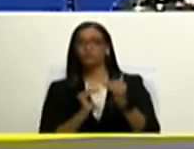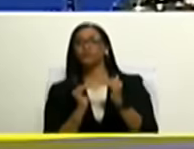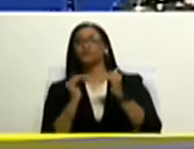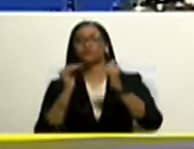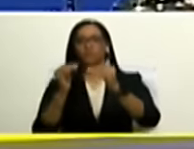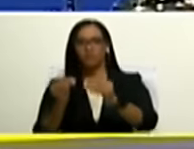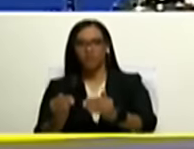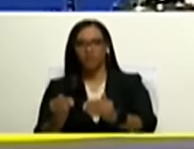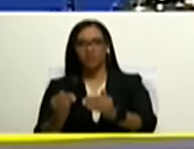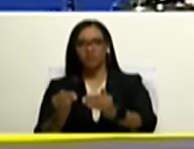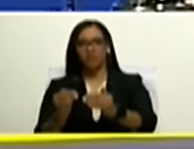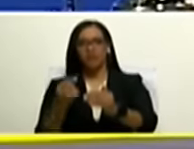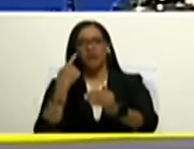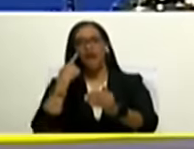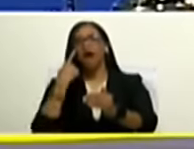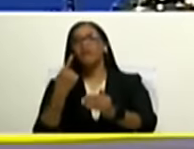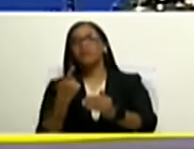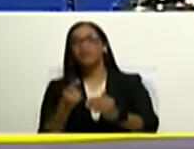a ver si